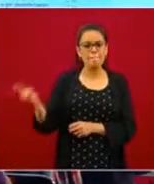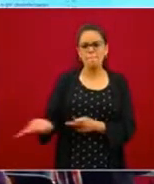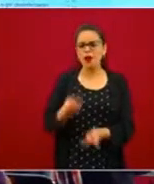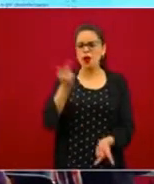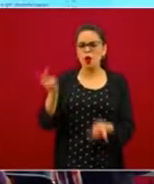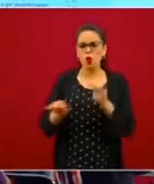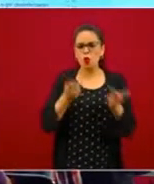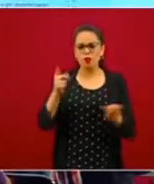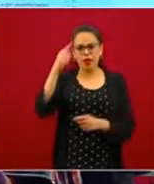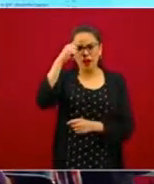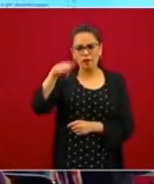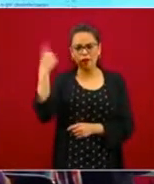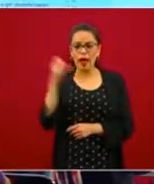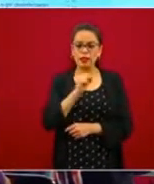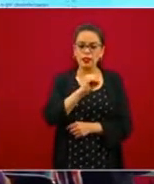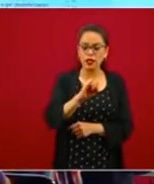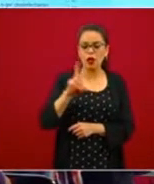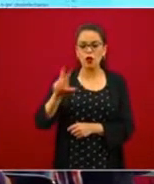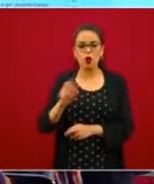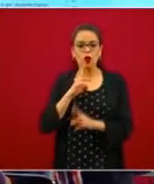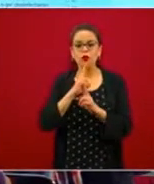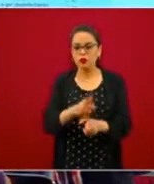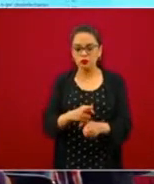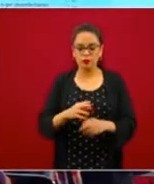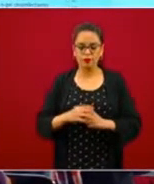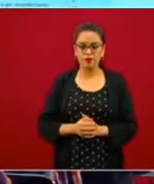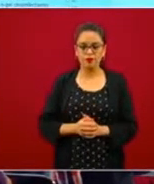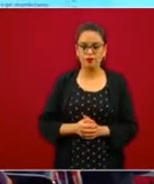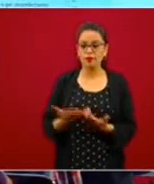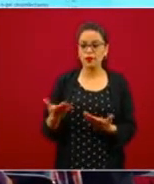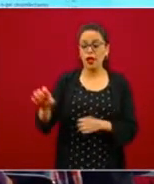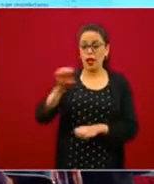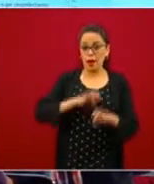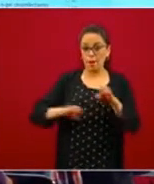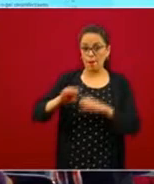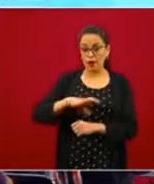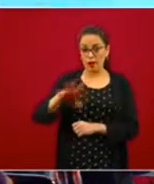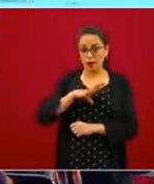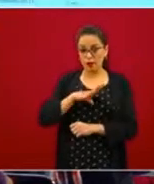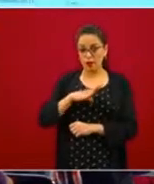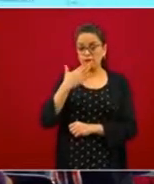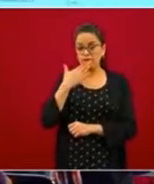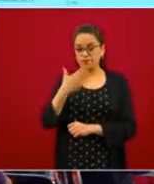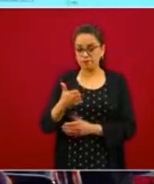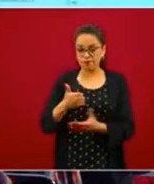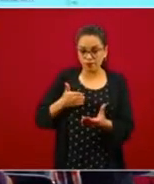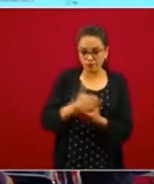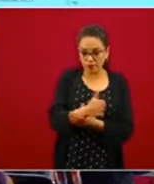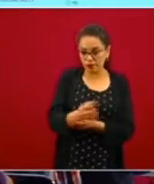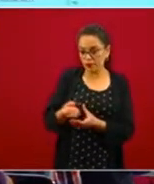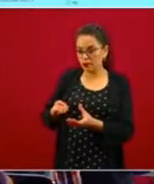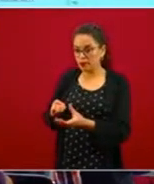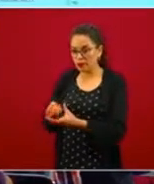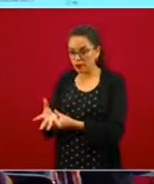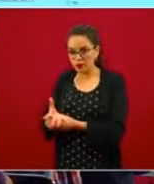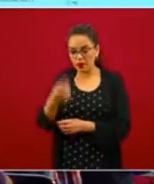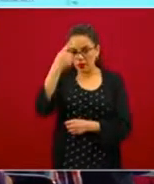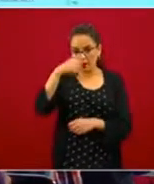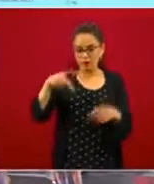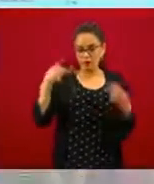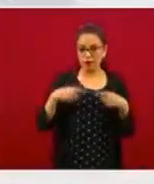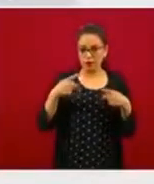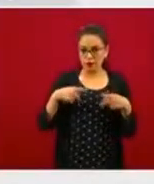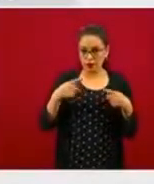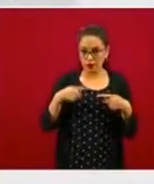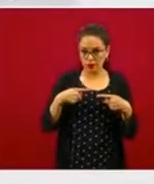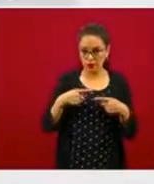sí o no. Si la questions, industria yes or no o la empresa questions, whether the cuenta company con has entradas y salidas exclusivas de personal, en exclusive el caso de entries and que se cuenta con un solo exits for